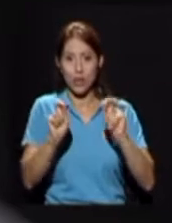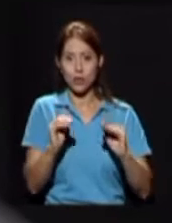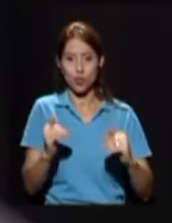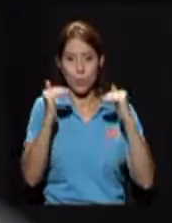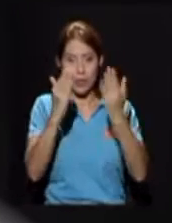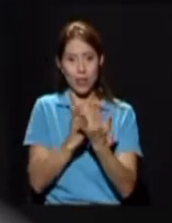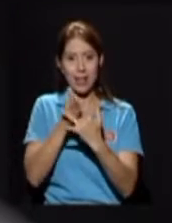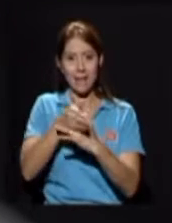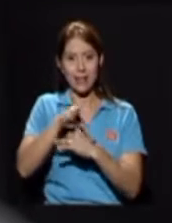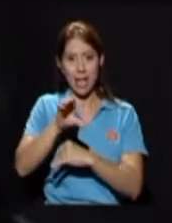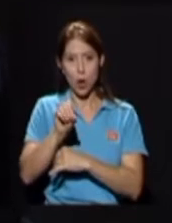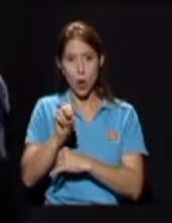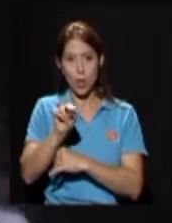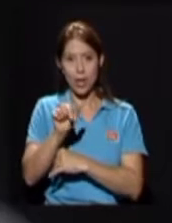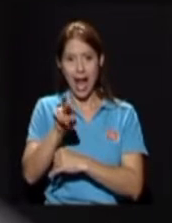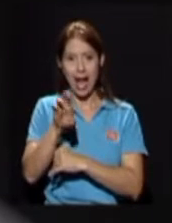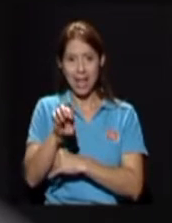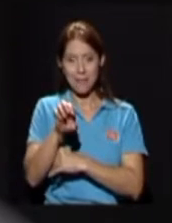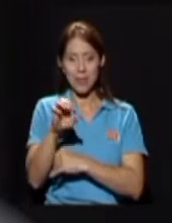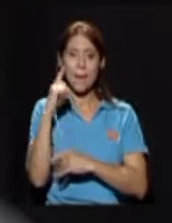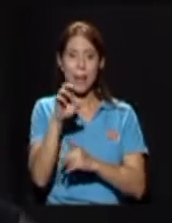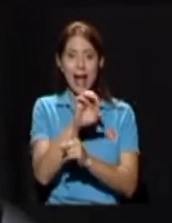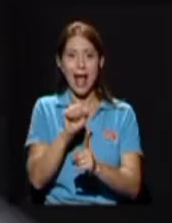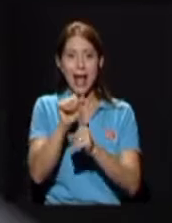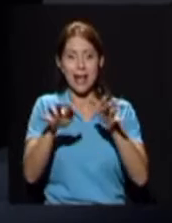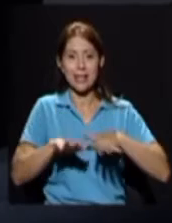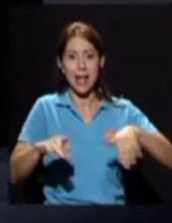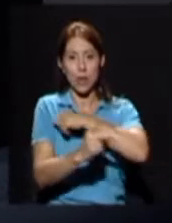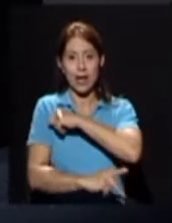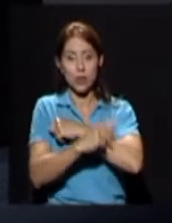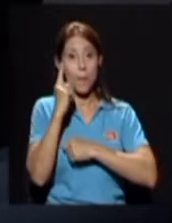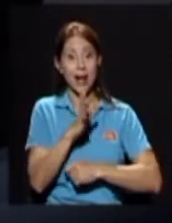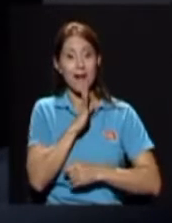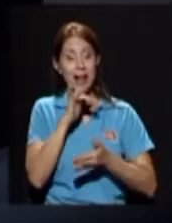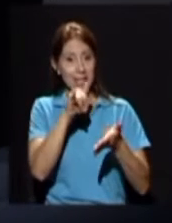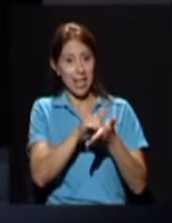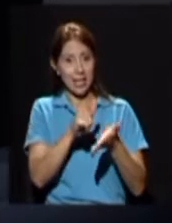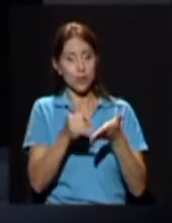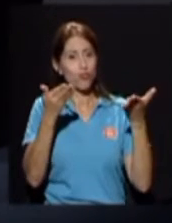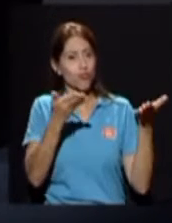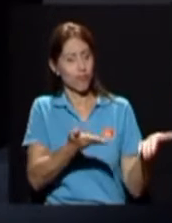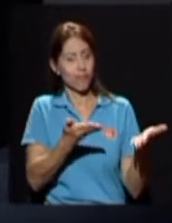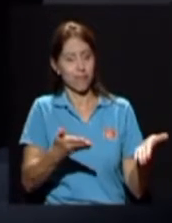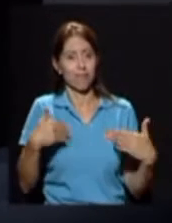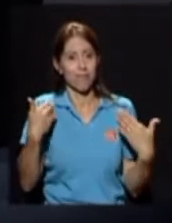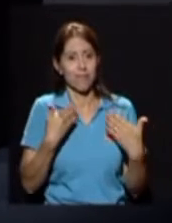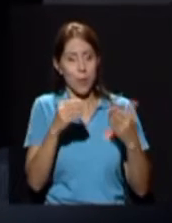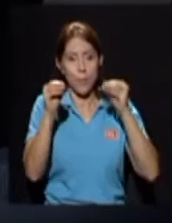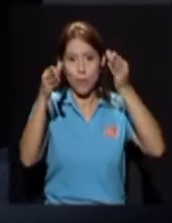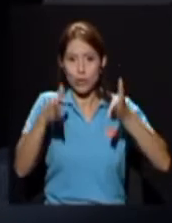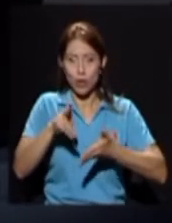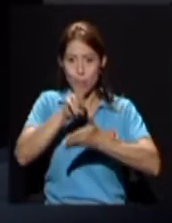vía CONARE, Estado de la Nación. Y para conversar de eso tenemos el placer de tener a la